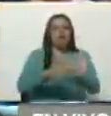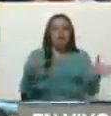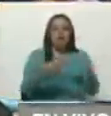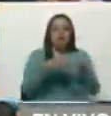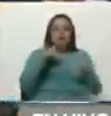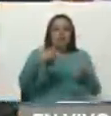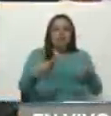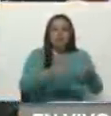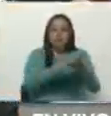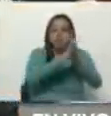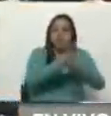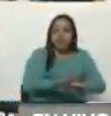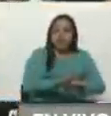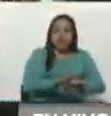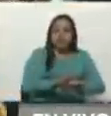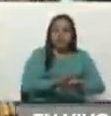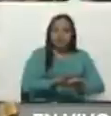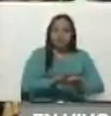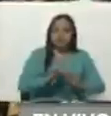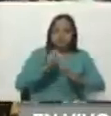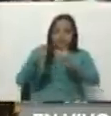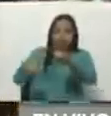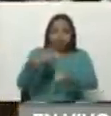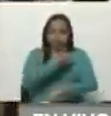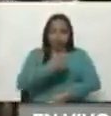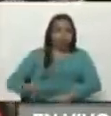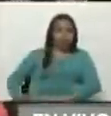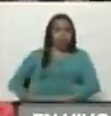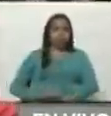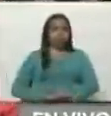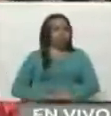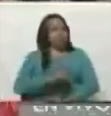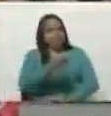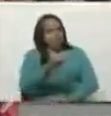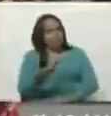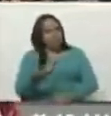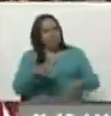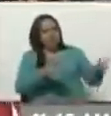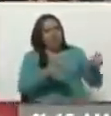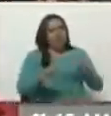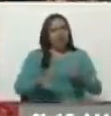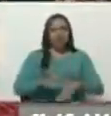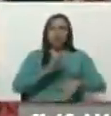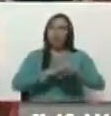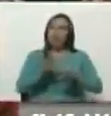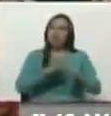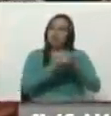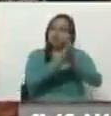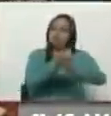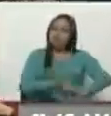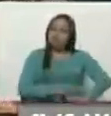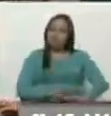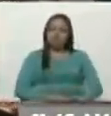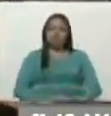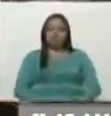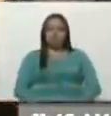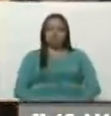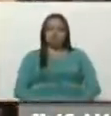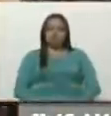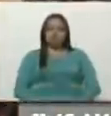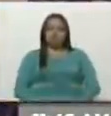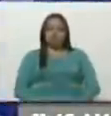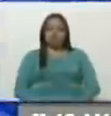en el poder. Es una cosa inconcebible. ¿Y por qué se disuelve? Bueno,